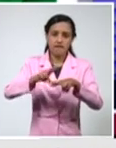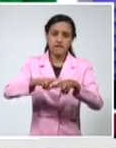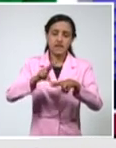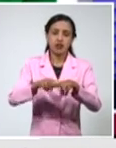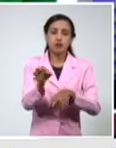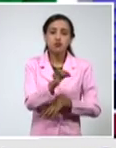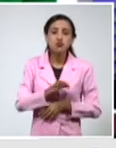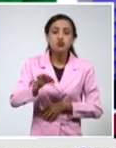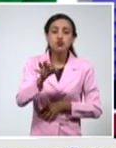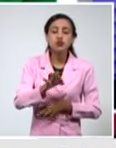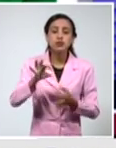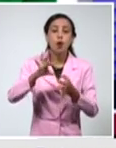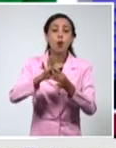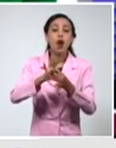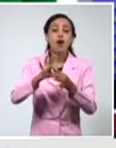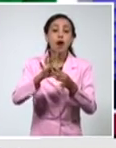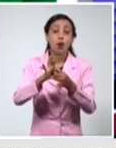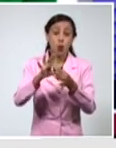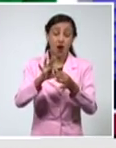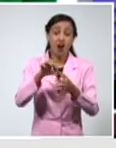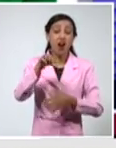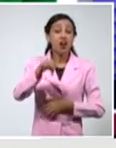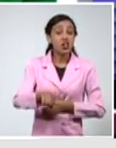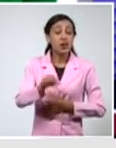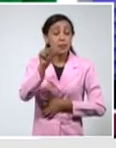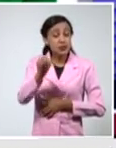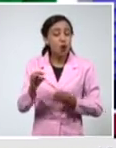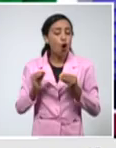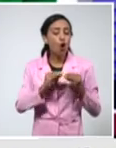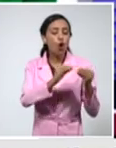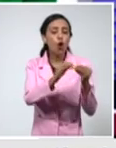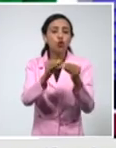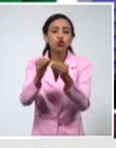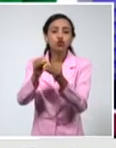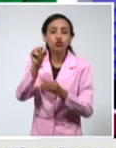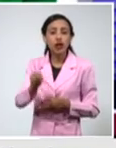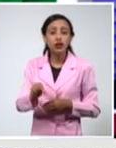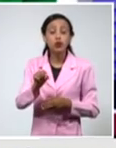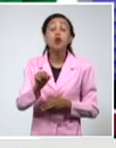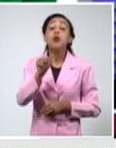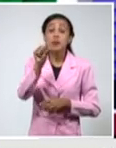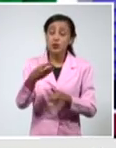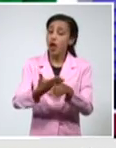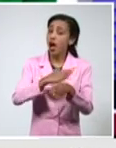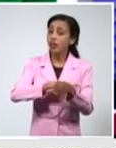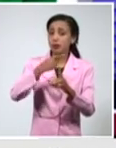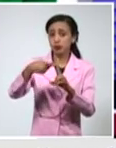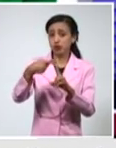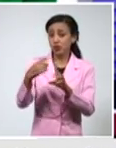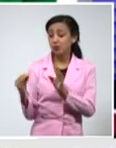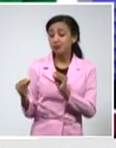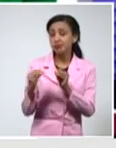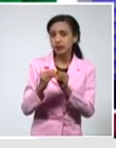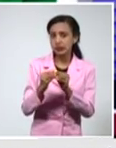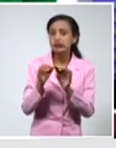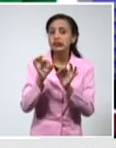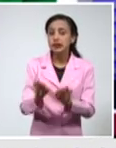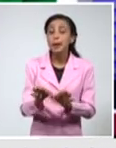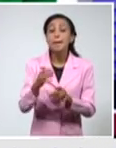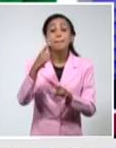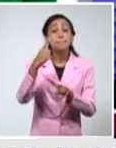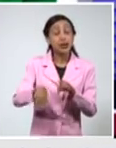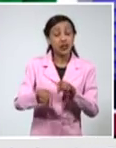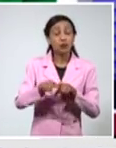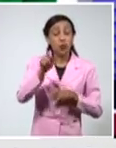municipio de Guanabacoa, contacto de un caso positivo ya previamente, que tenía un cuadro